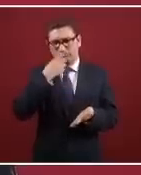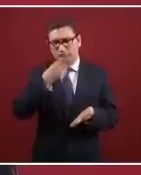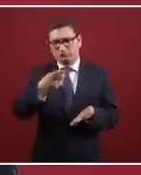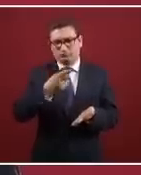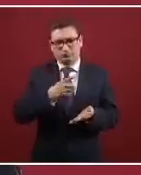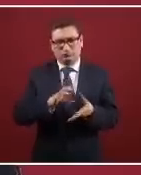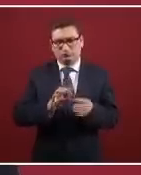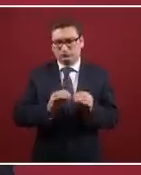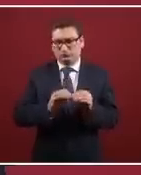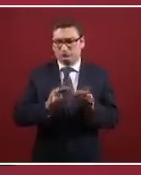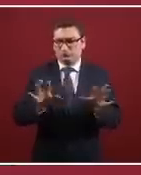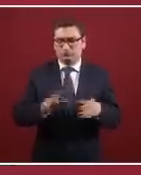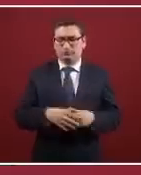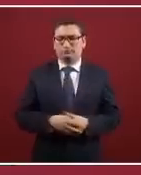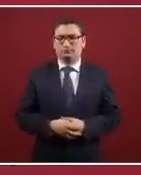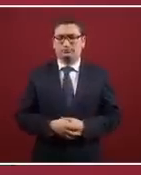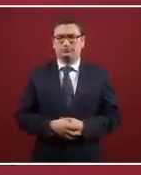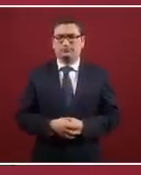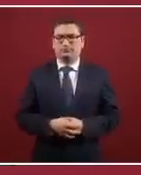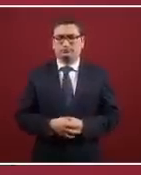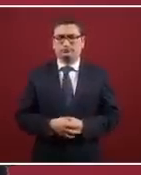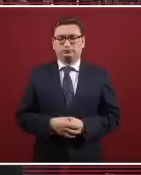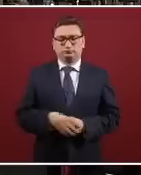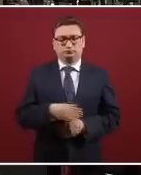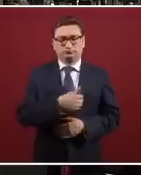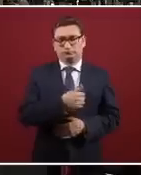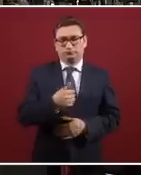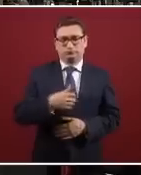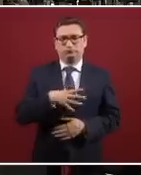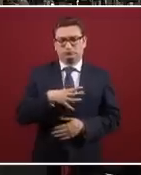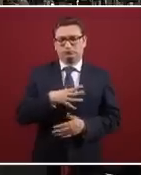se tiene el derecho,